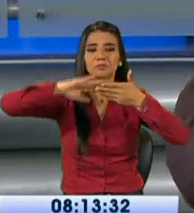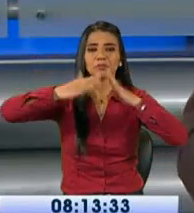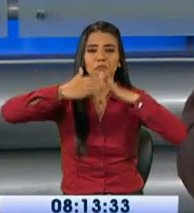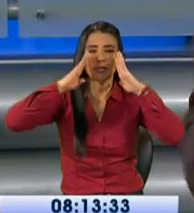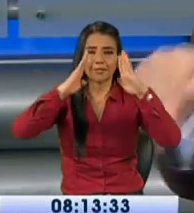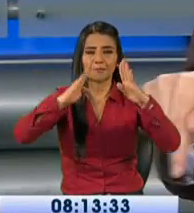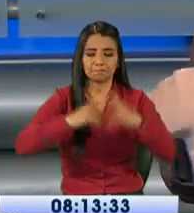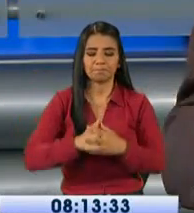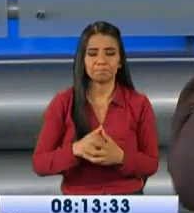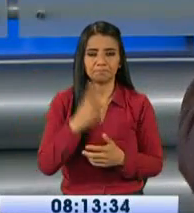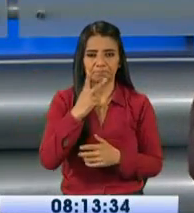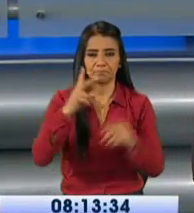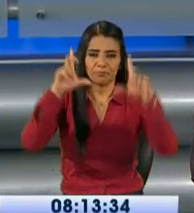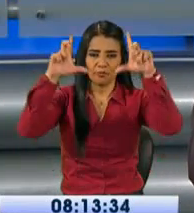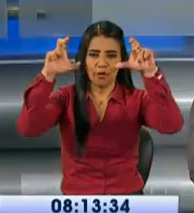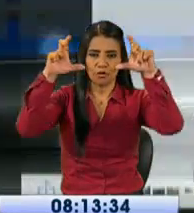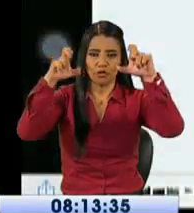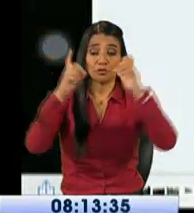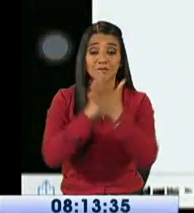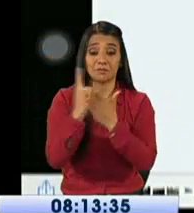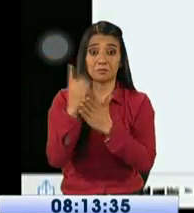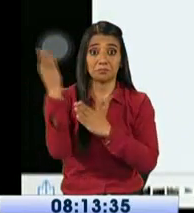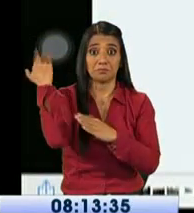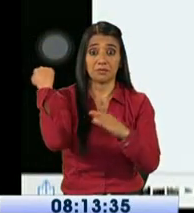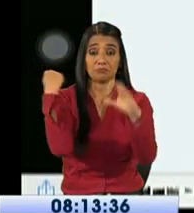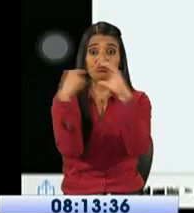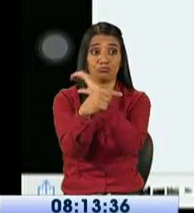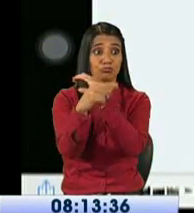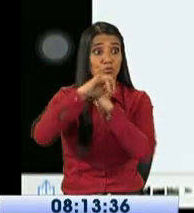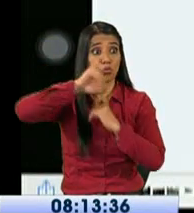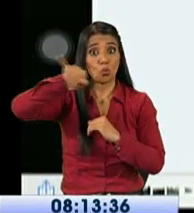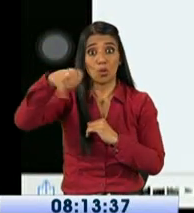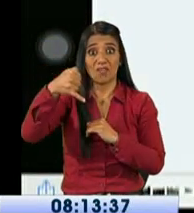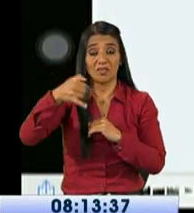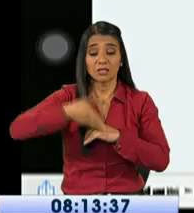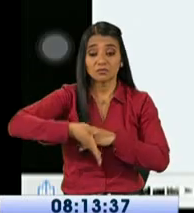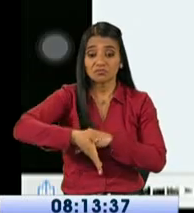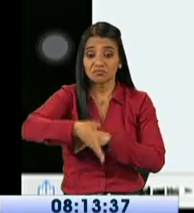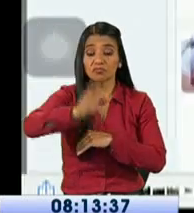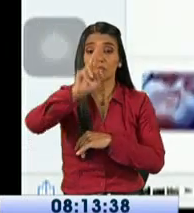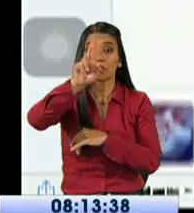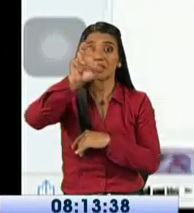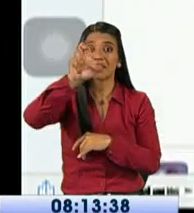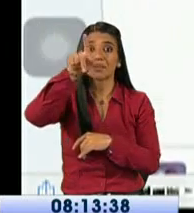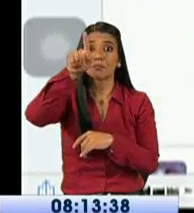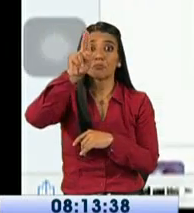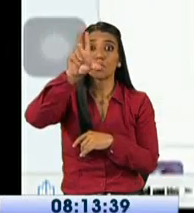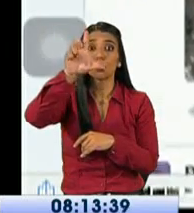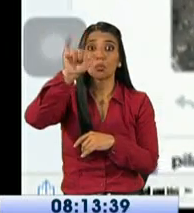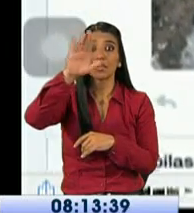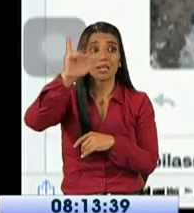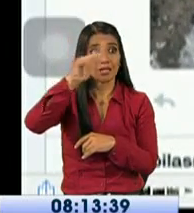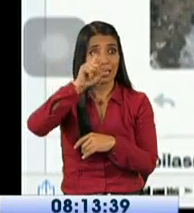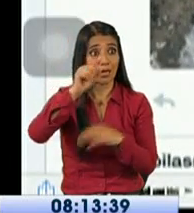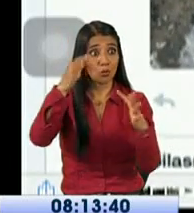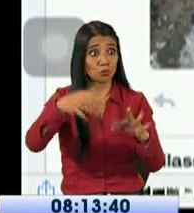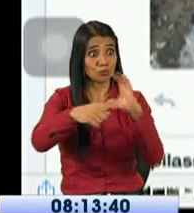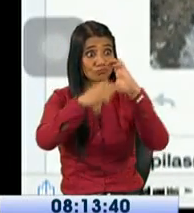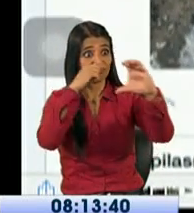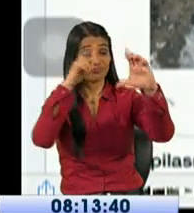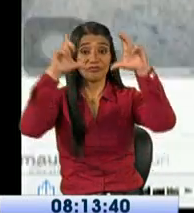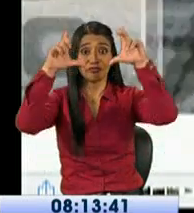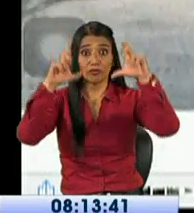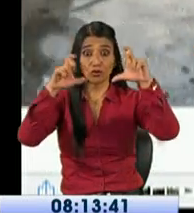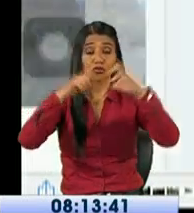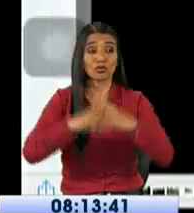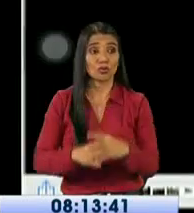Señor productor, ponche estas fotos, dimos a conocer la semana anterior, día jueves, sector República El Salvador, Luxemburgo. Miren ustedes, nos enviaron esto,